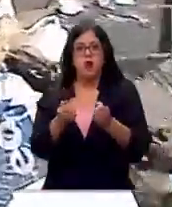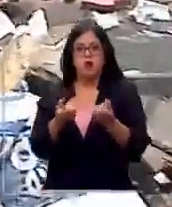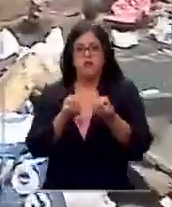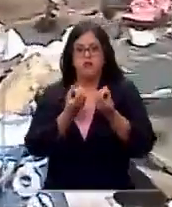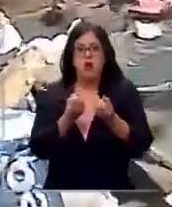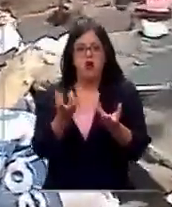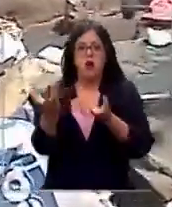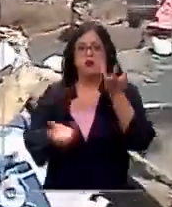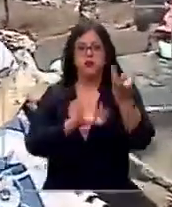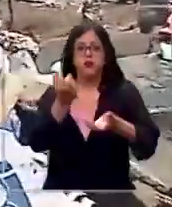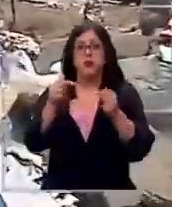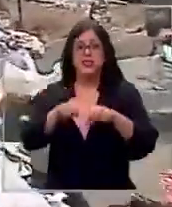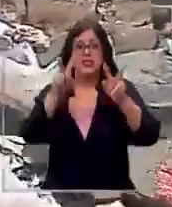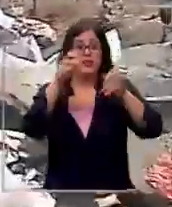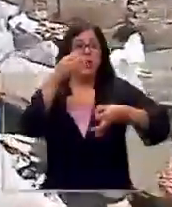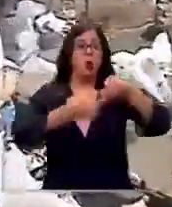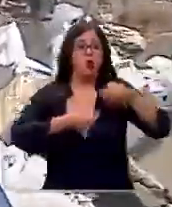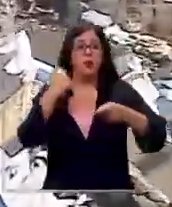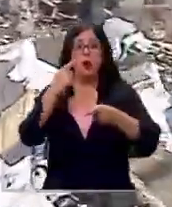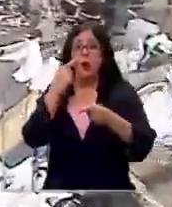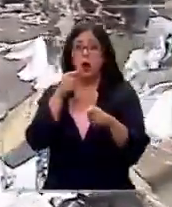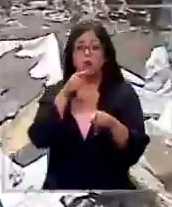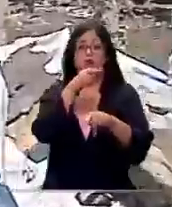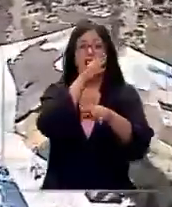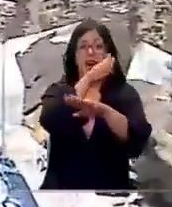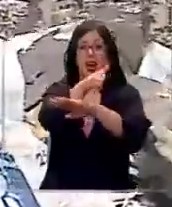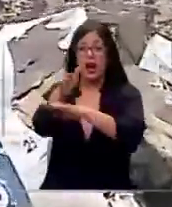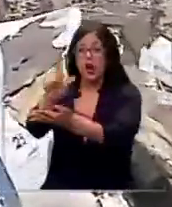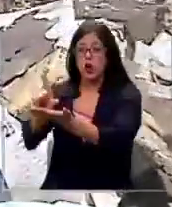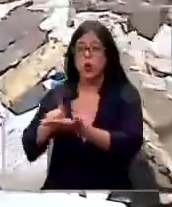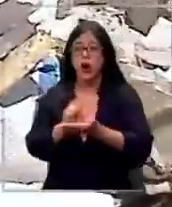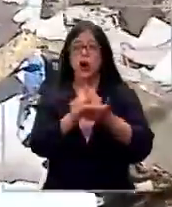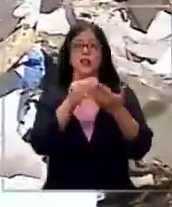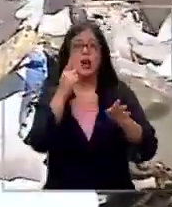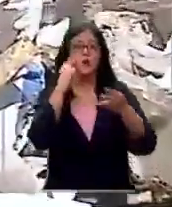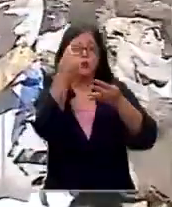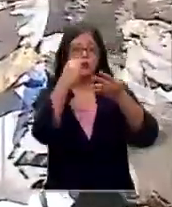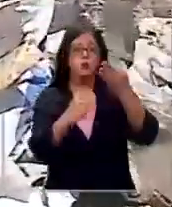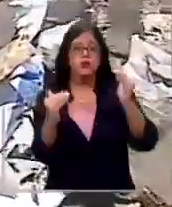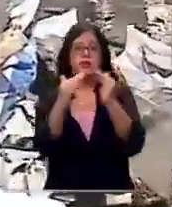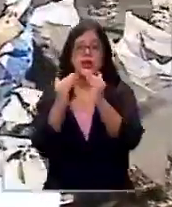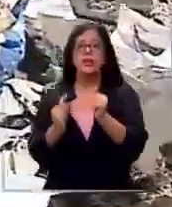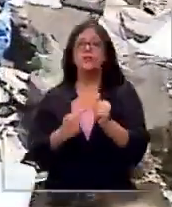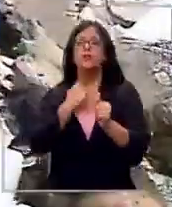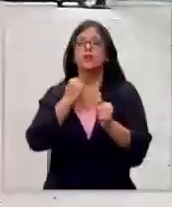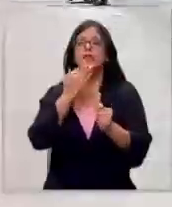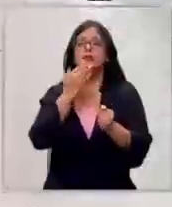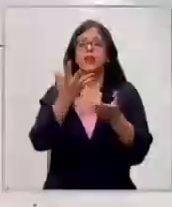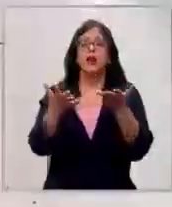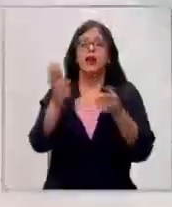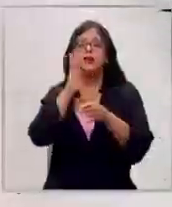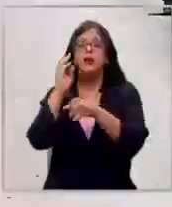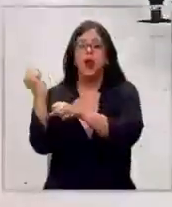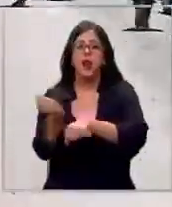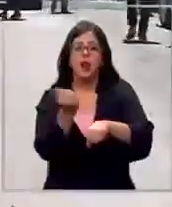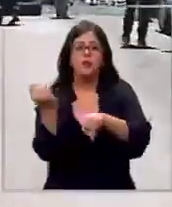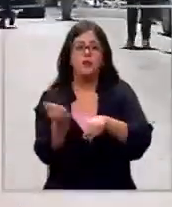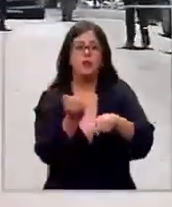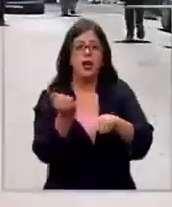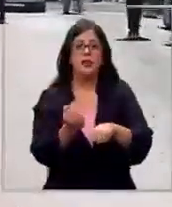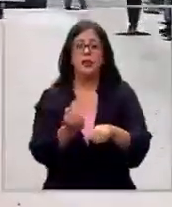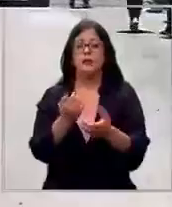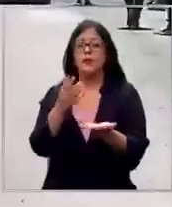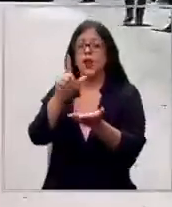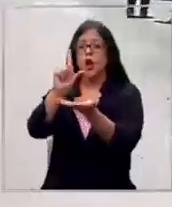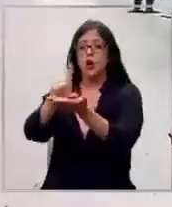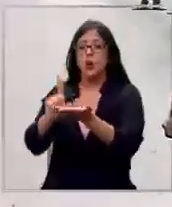en la parte judicial, mientras en terreno continúa el retiro de escombros y el catastro de hogares afectados por el incendio. Los hogares